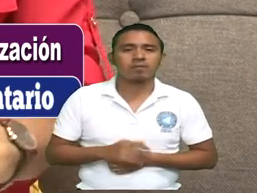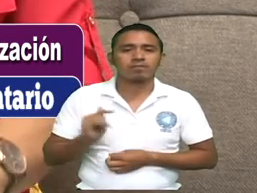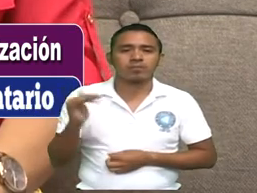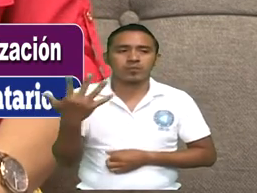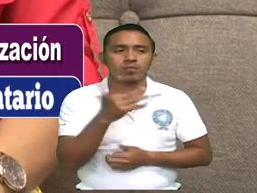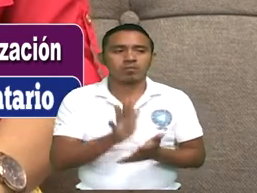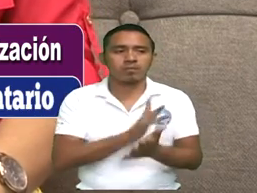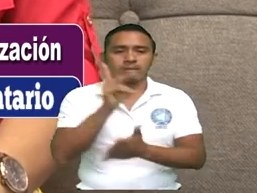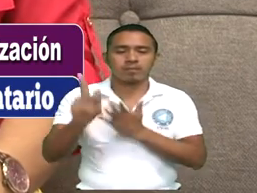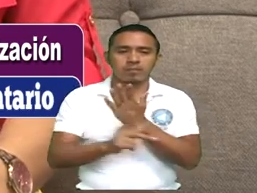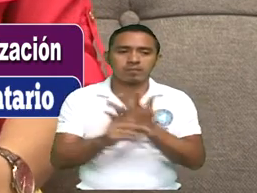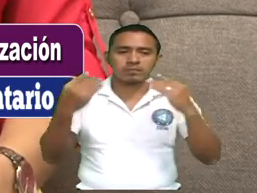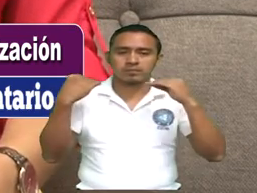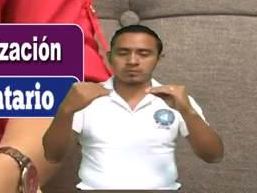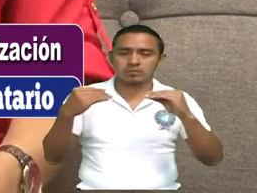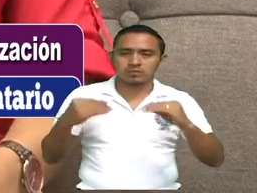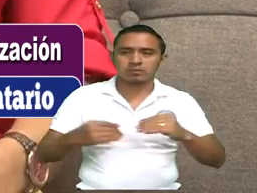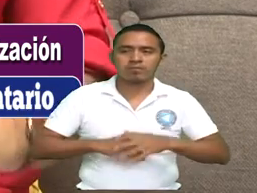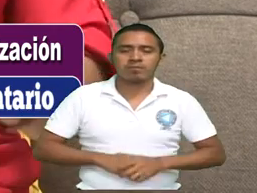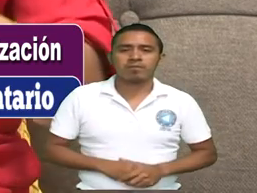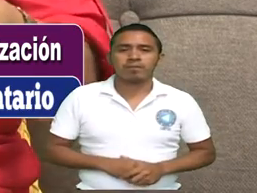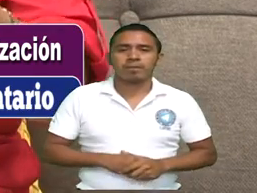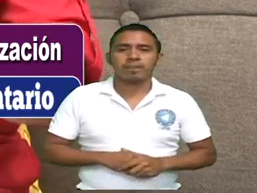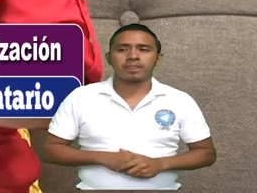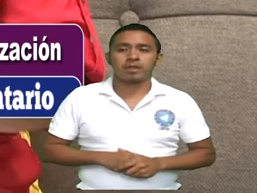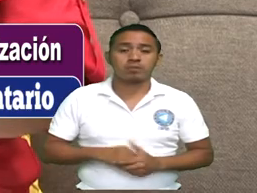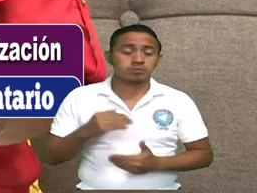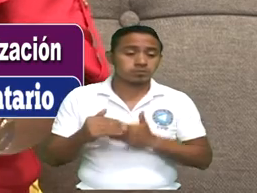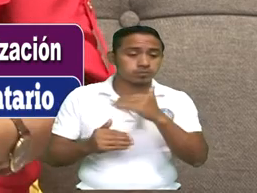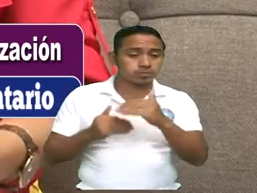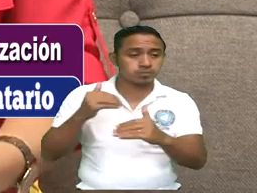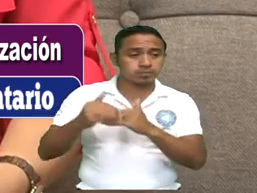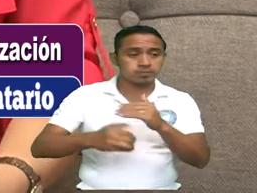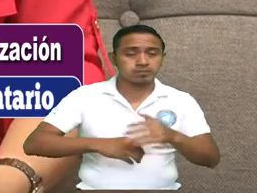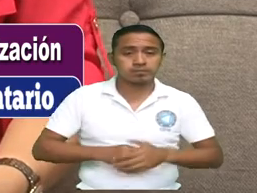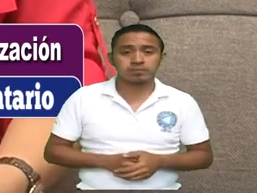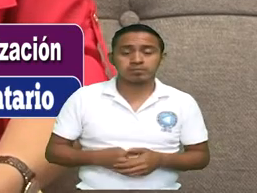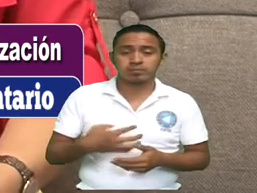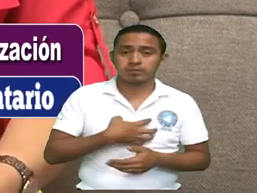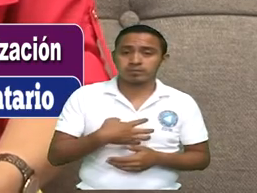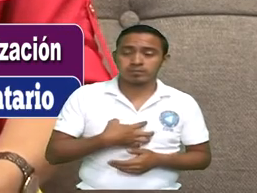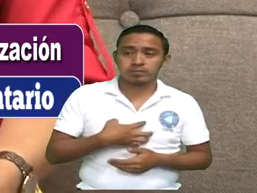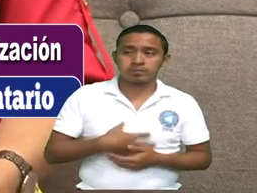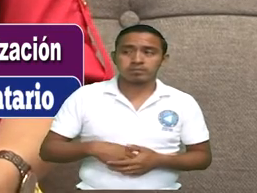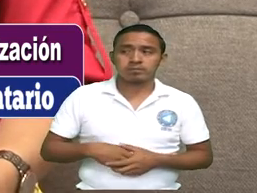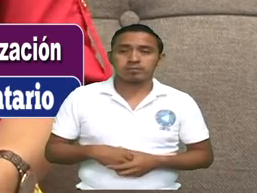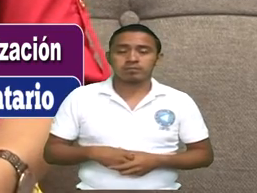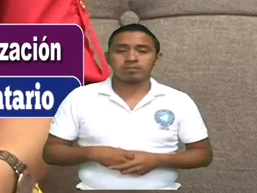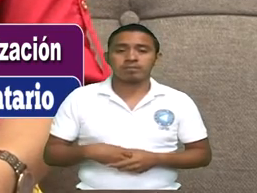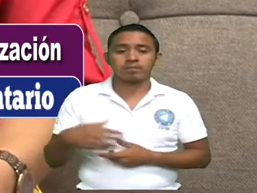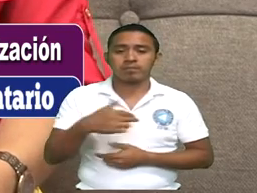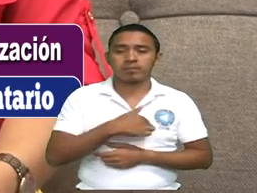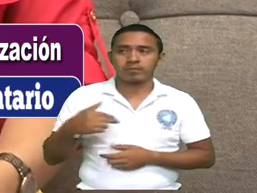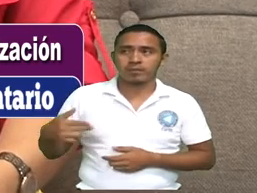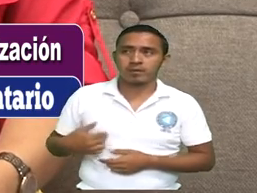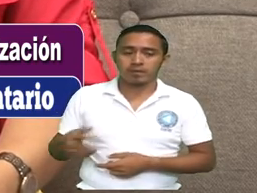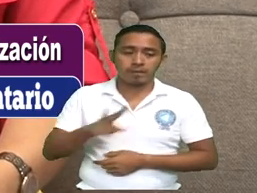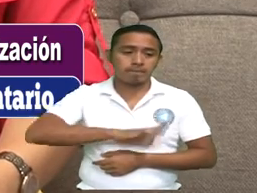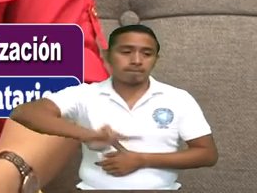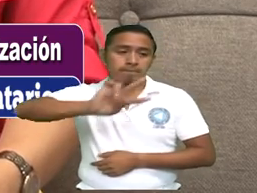los programas de educación, el seguir adelante forjando y sobre todo formar en